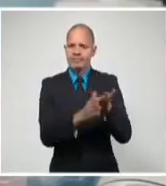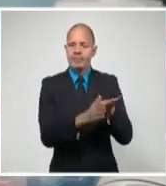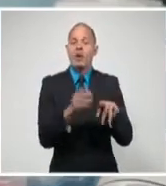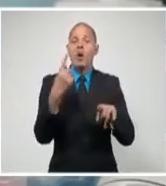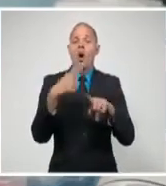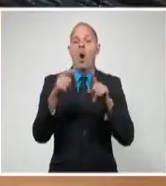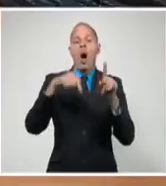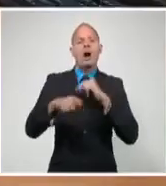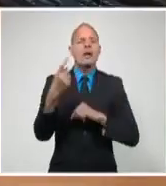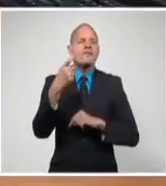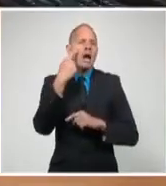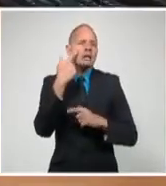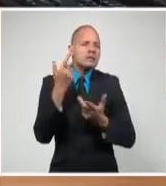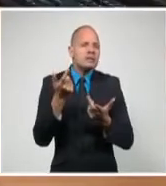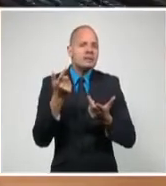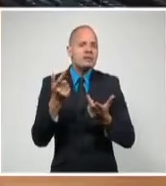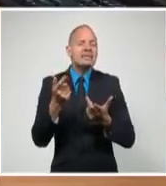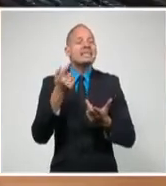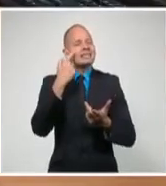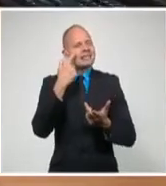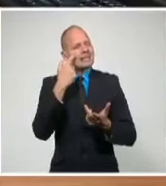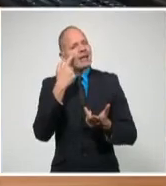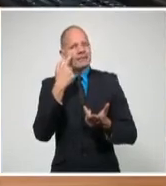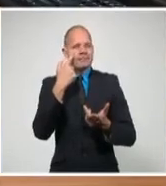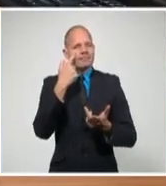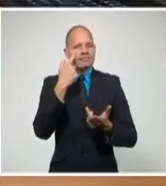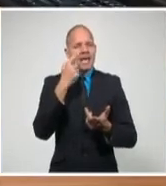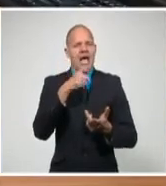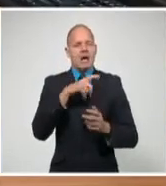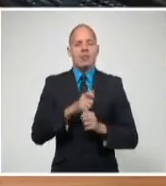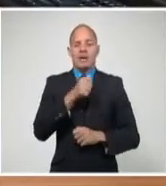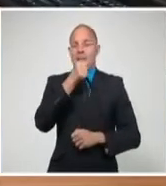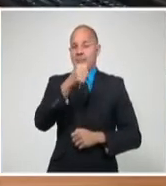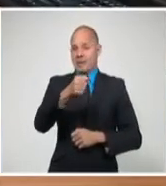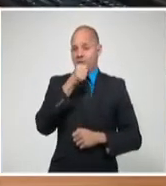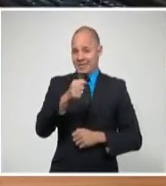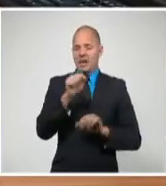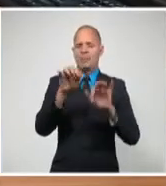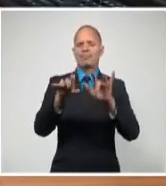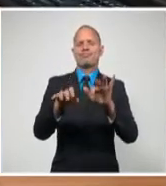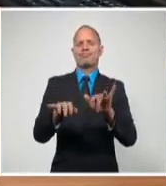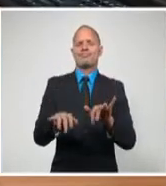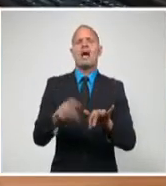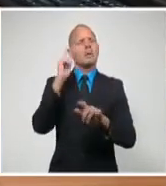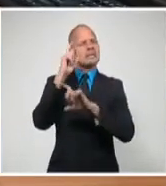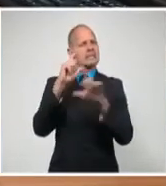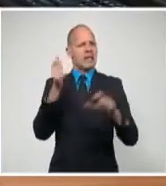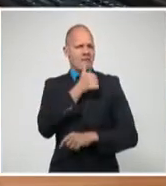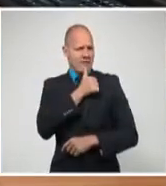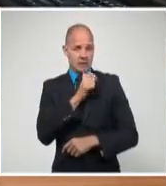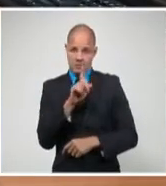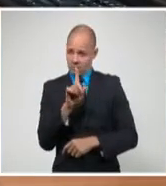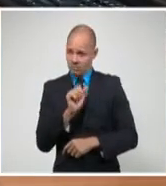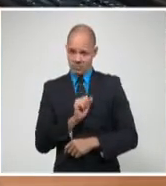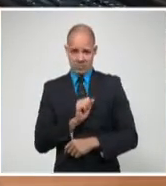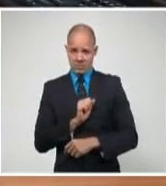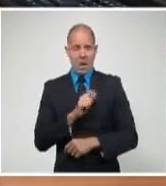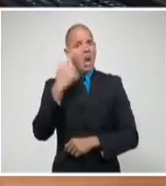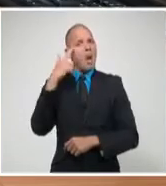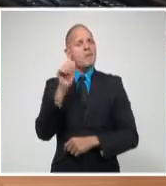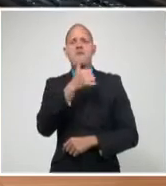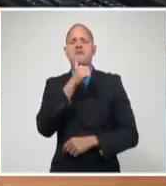periodismo especializado. Yo creo que hay que tener en cuenta que hacer periodismo científico no es simplemente hablar de un tema de ciencia o de